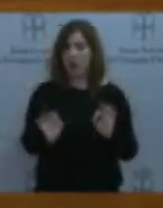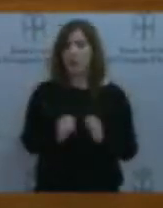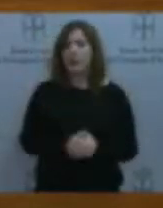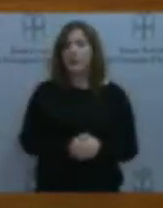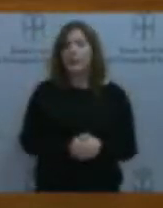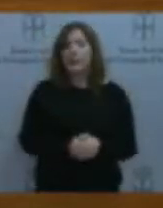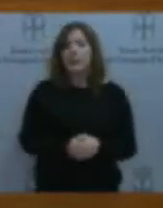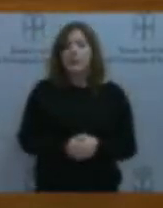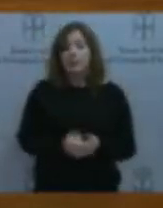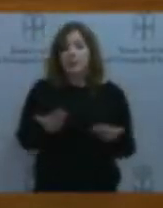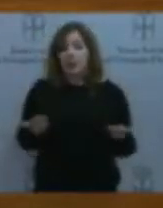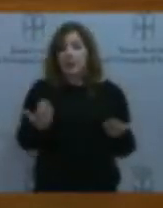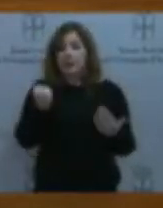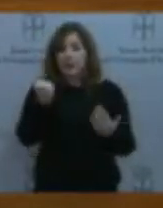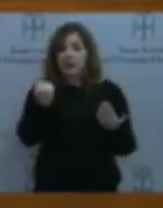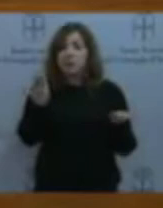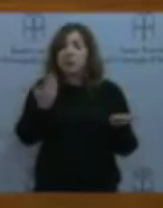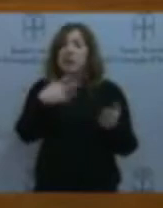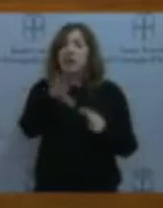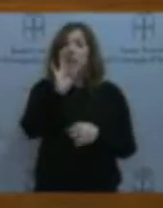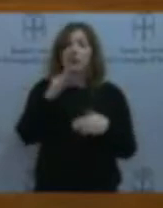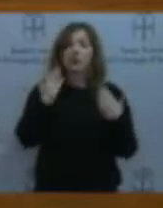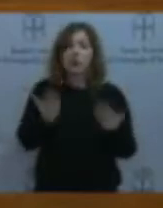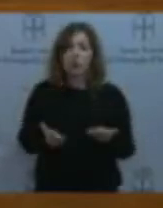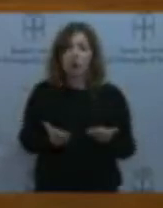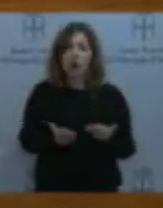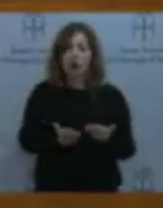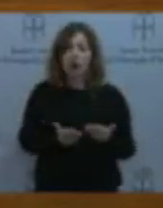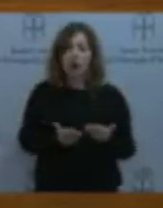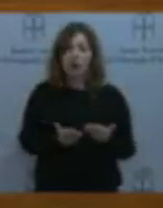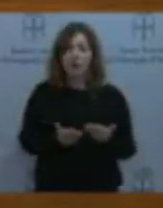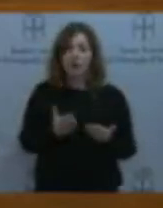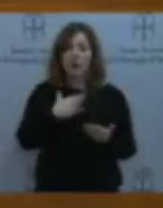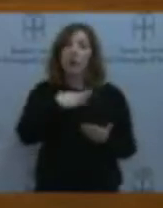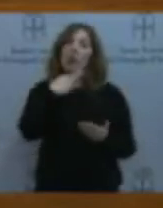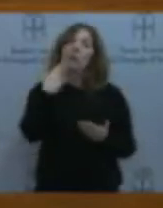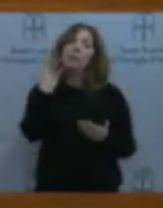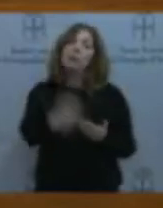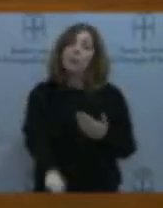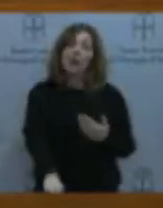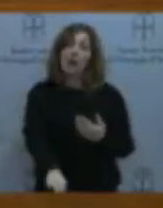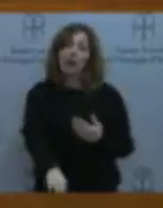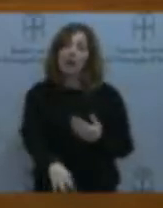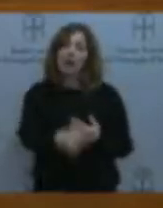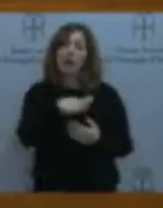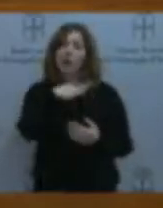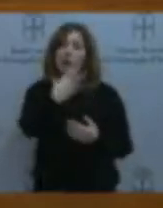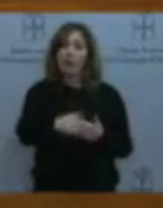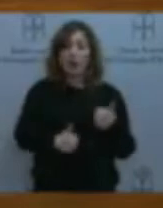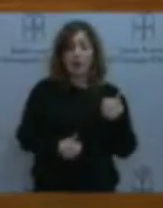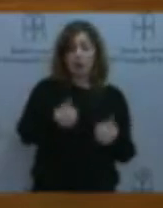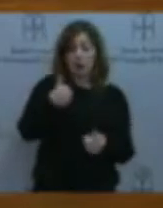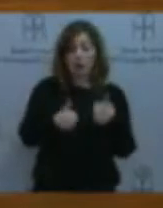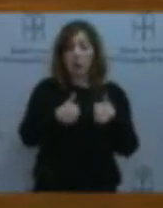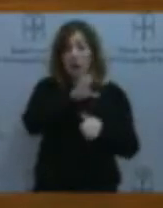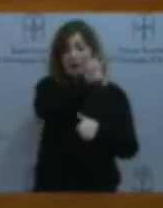el federalismo. Y se decide que puede haber una posibilidad de hacer competir entre sí a los